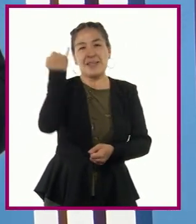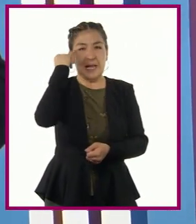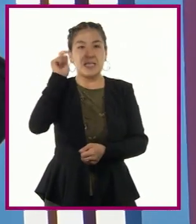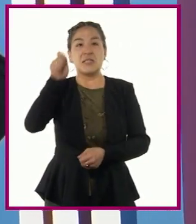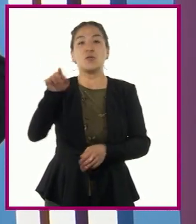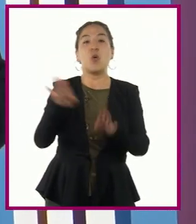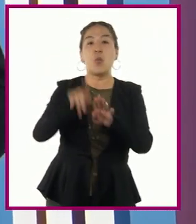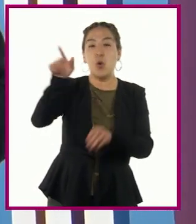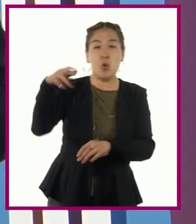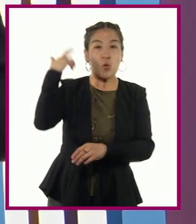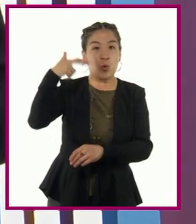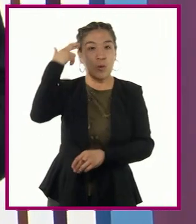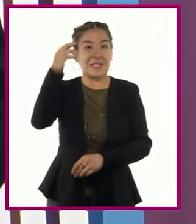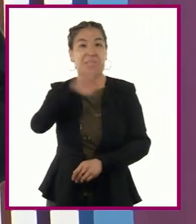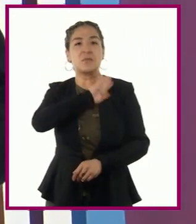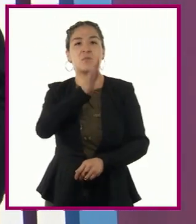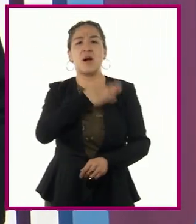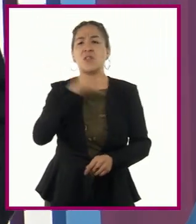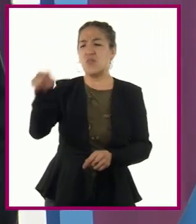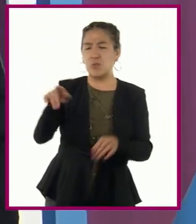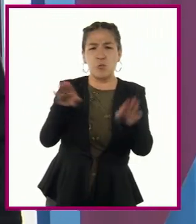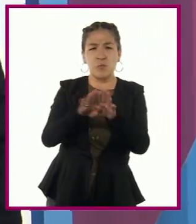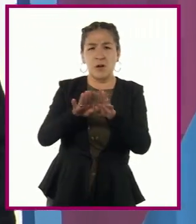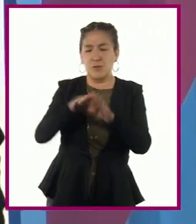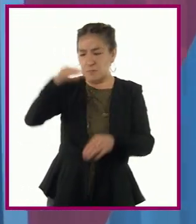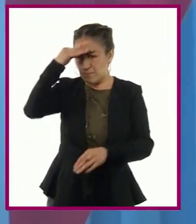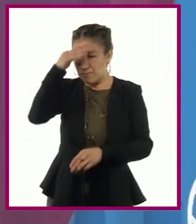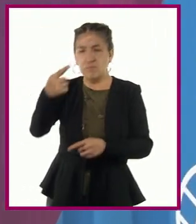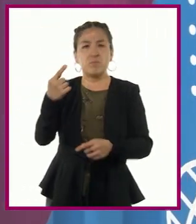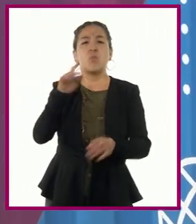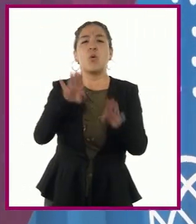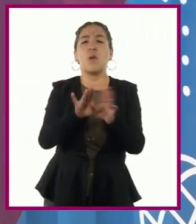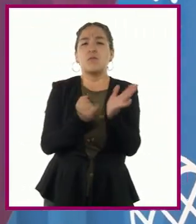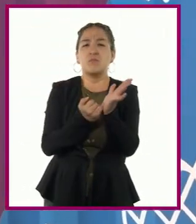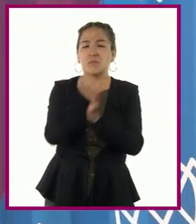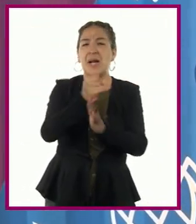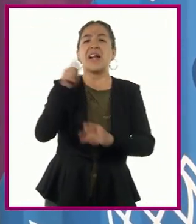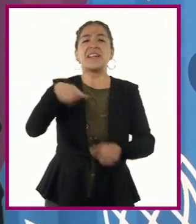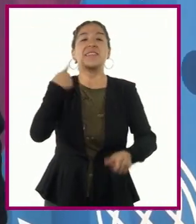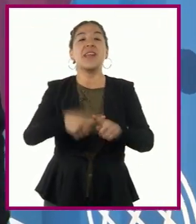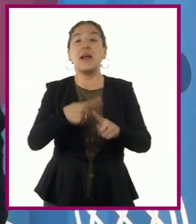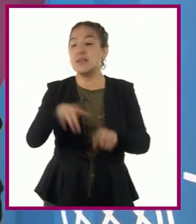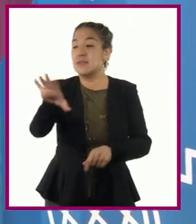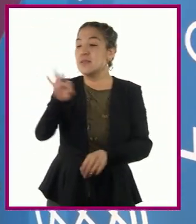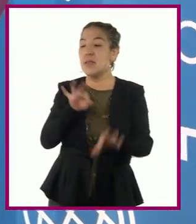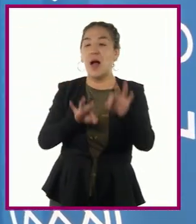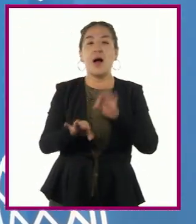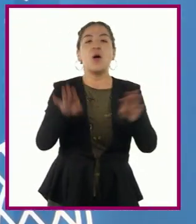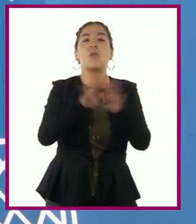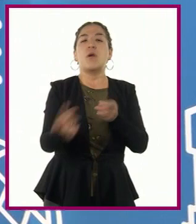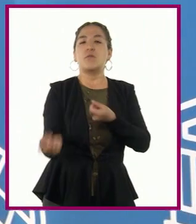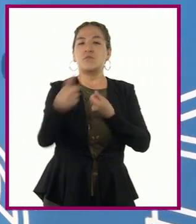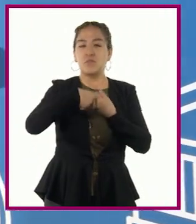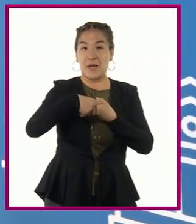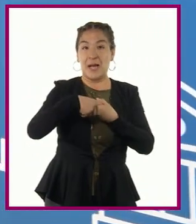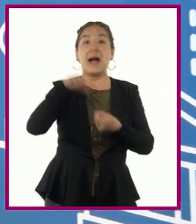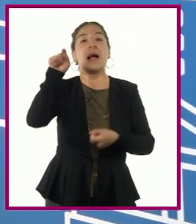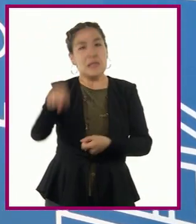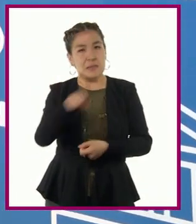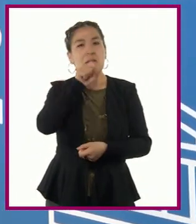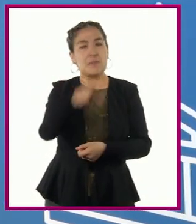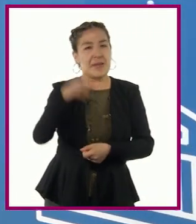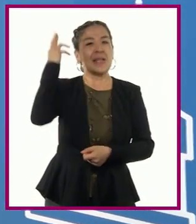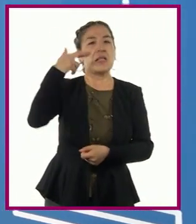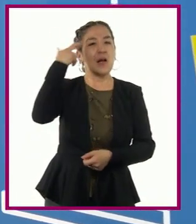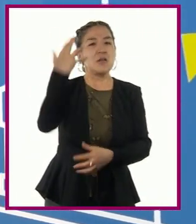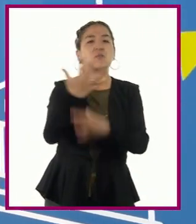quien determinaba quiénes y por qué pertenecían a determinado sector social, y era quien otorgaba o